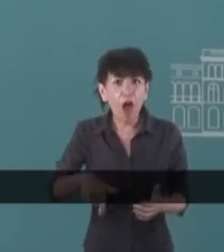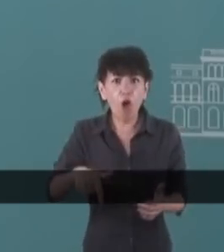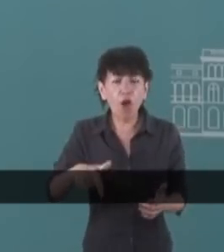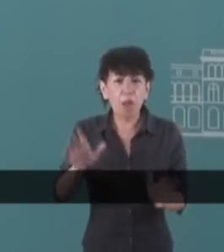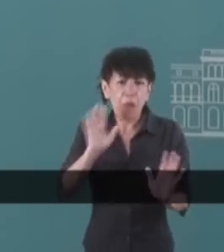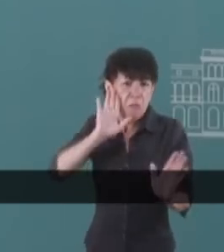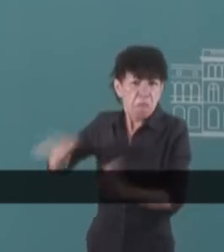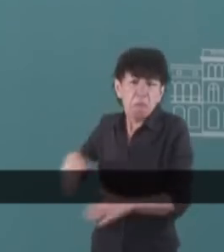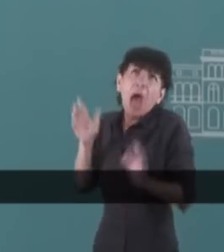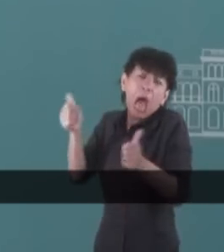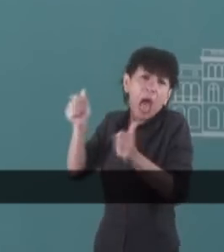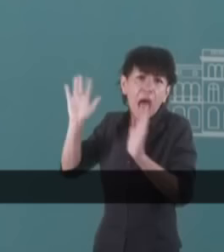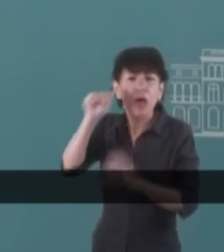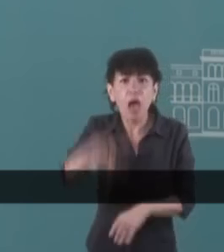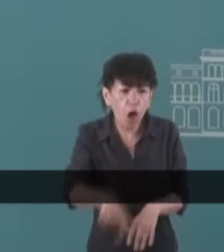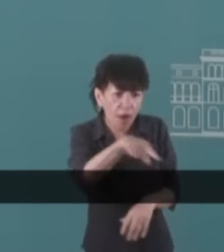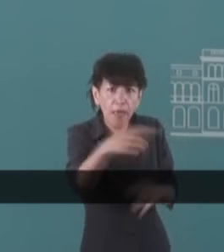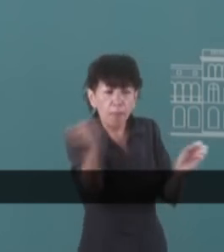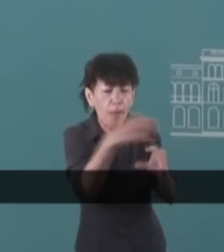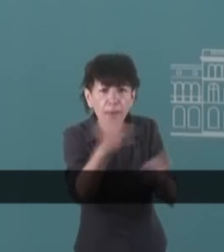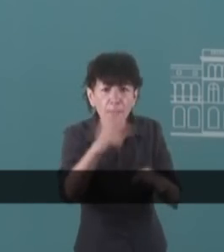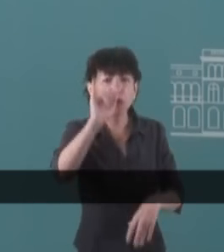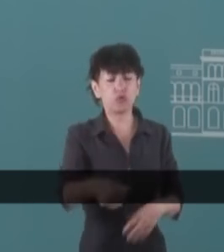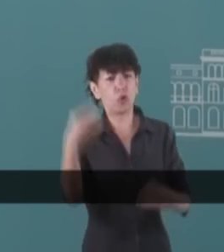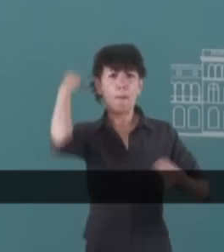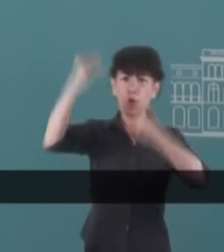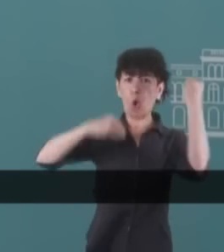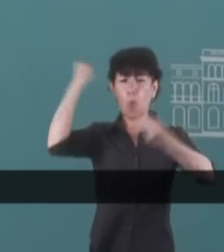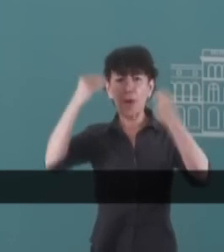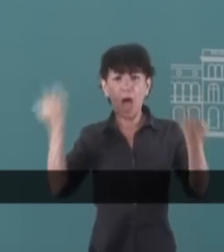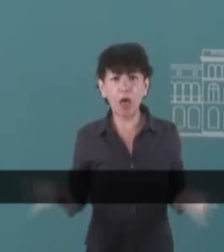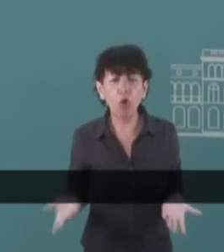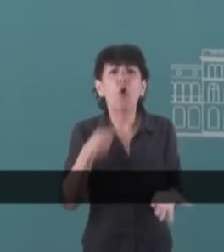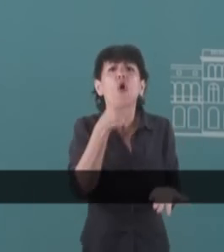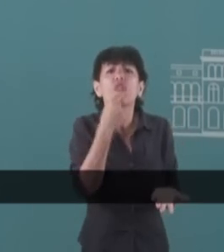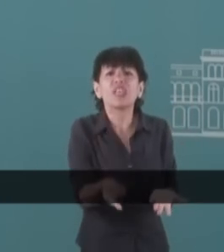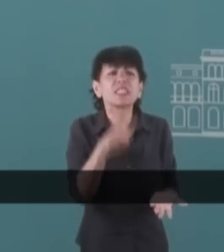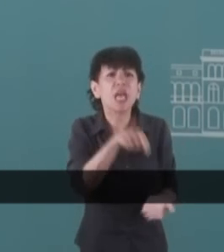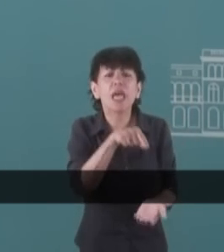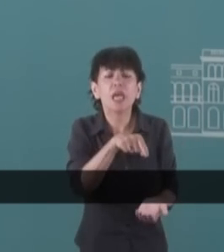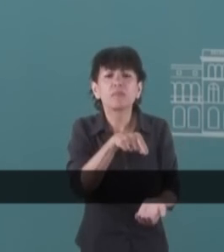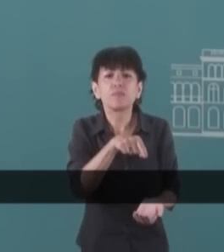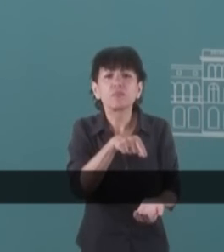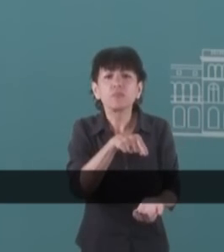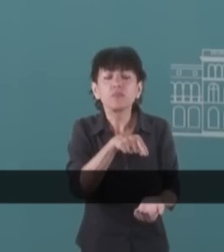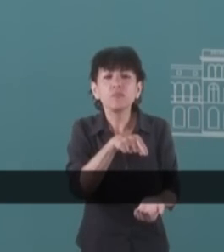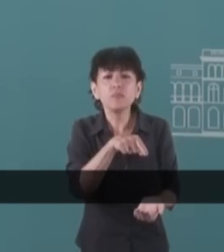tienen contenido sin duda público y de interés público, como un señor que dice que le da